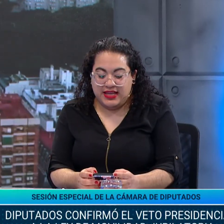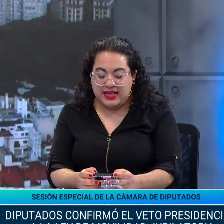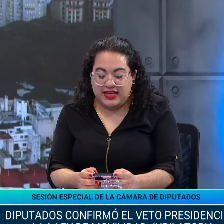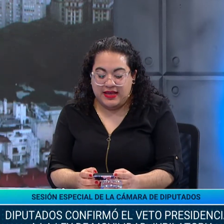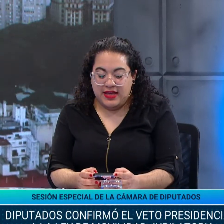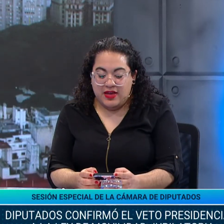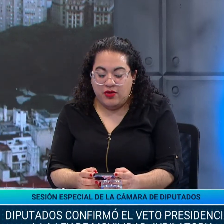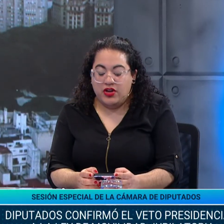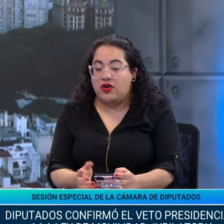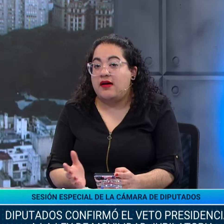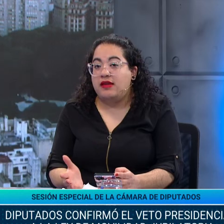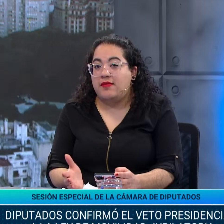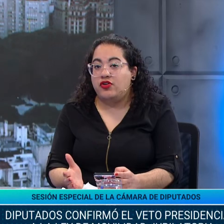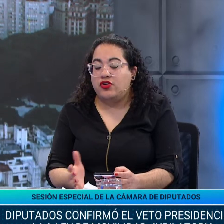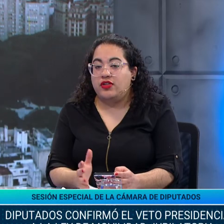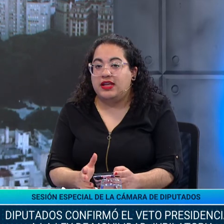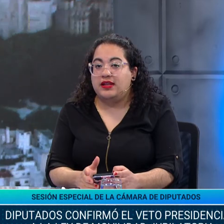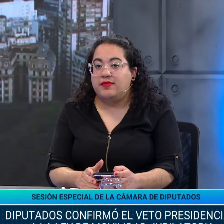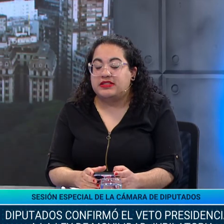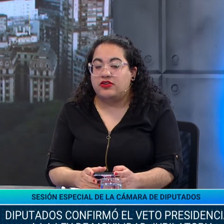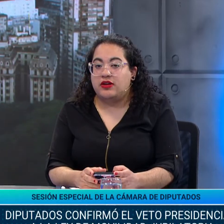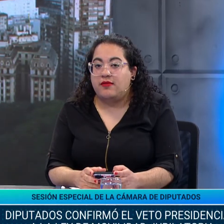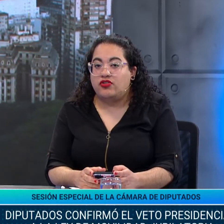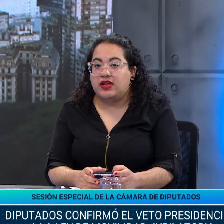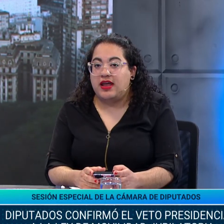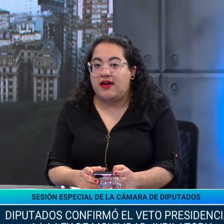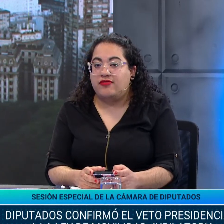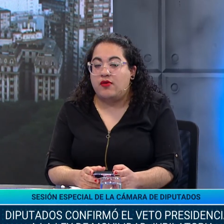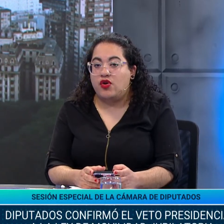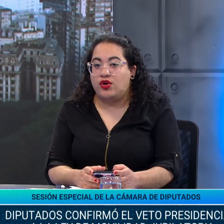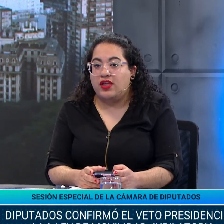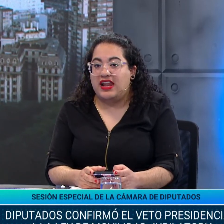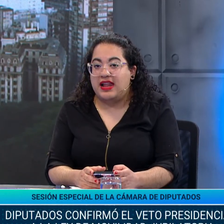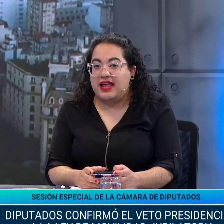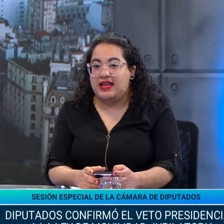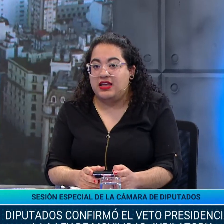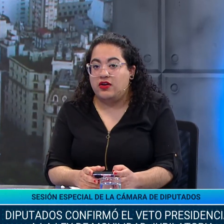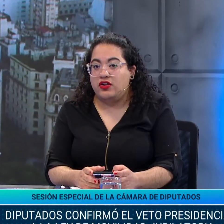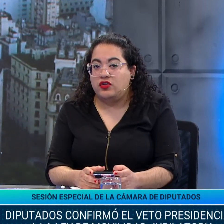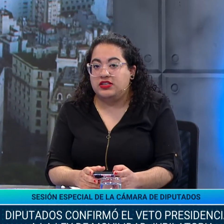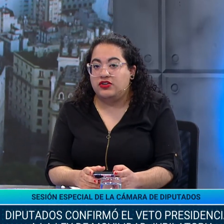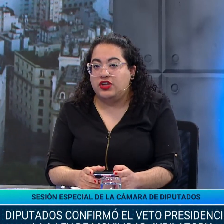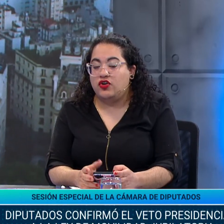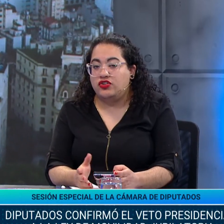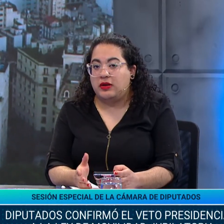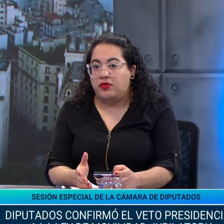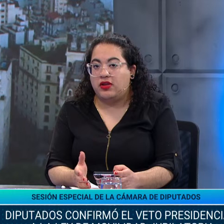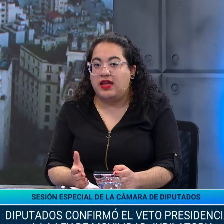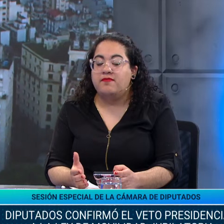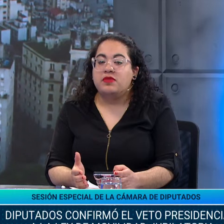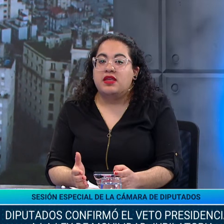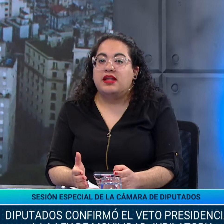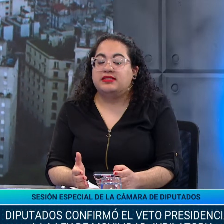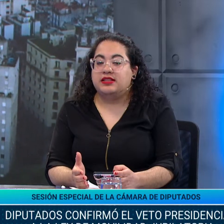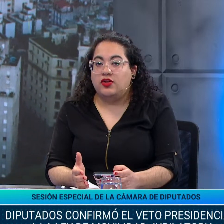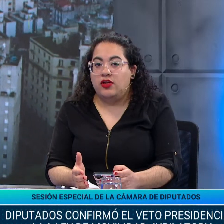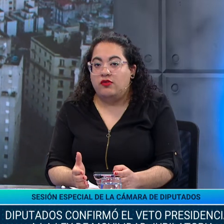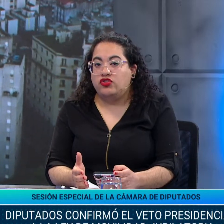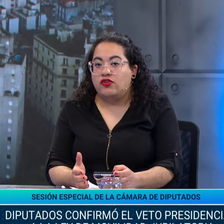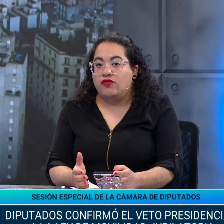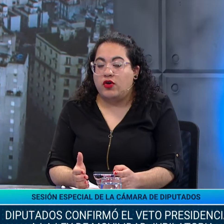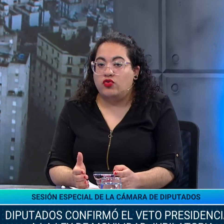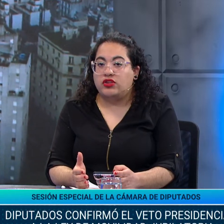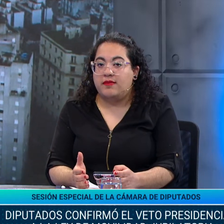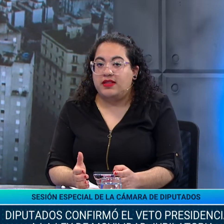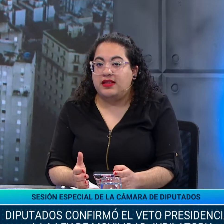portales. Bueno, hablamos, ¿no?, de quienes pasaron a votar a favor de la ley y hoy lo hicieron en contra, porque el sentido